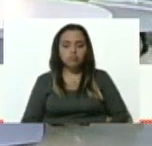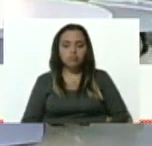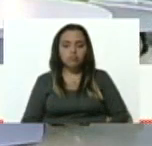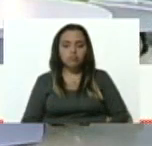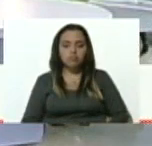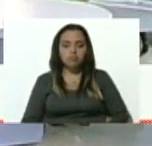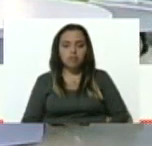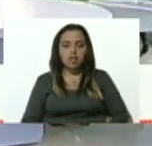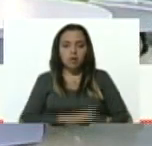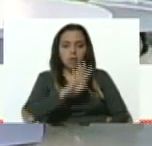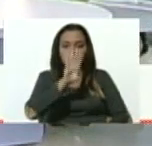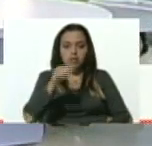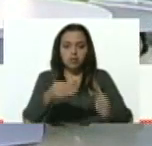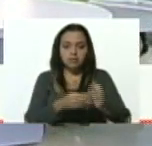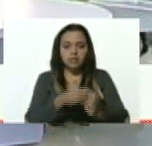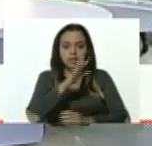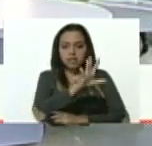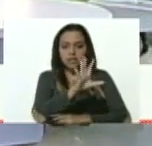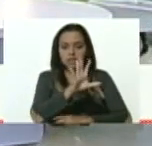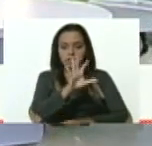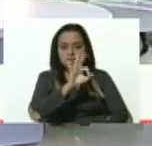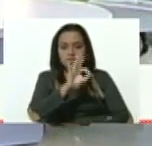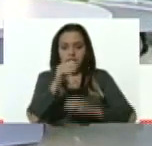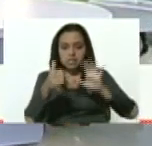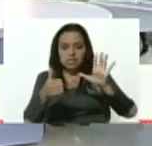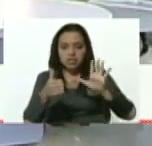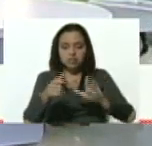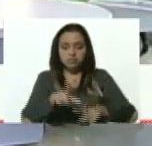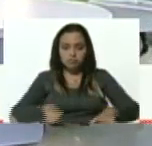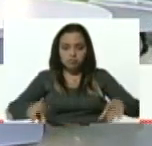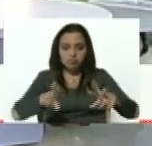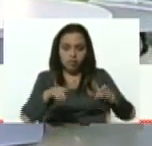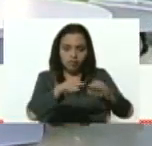de 4.536 hectáreas.